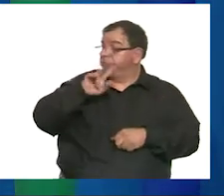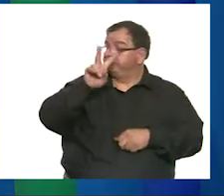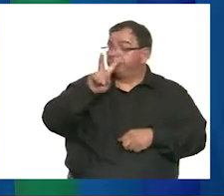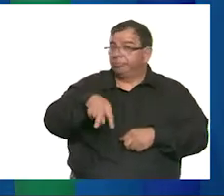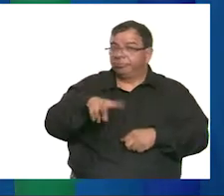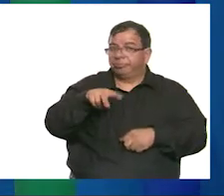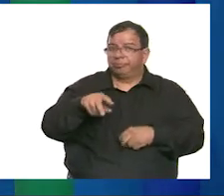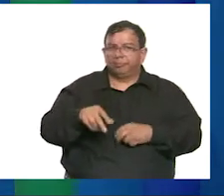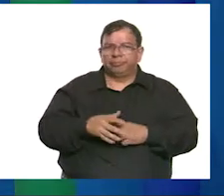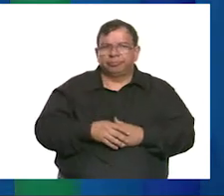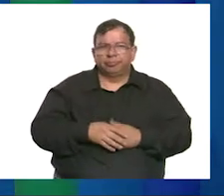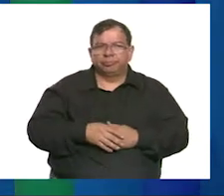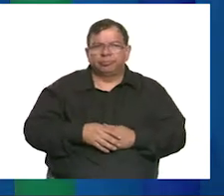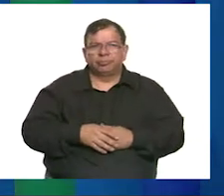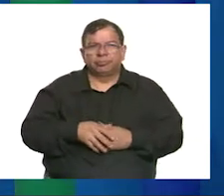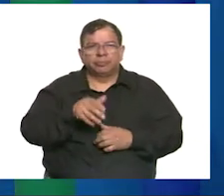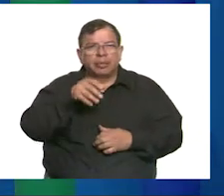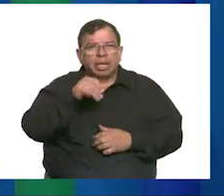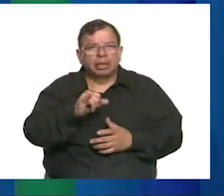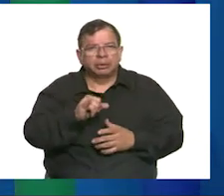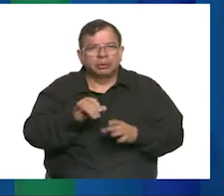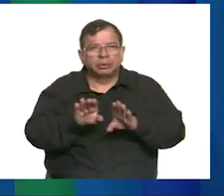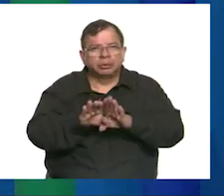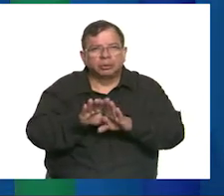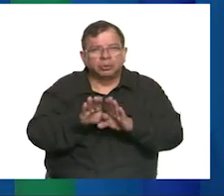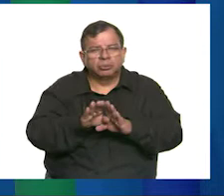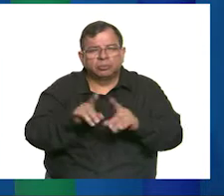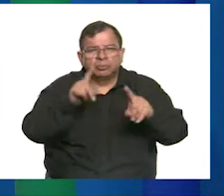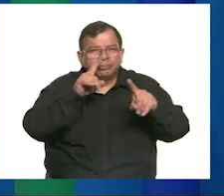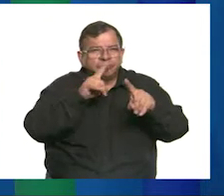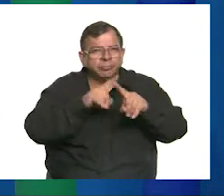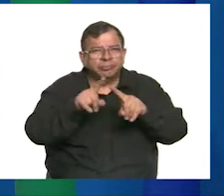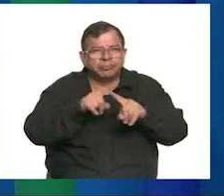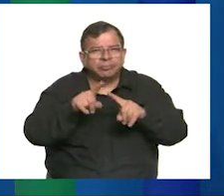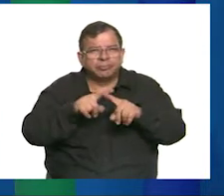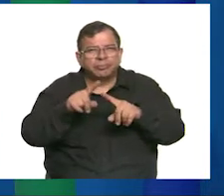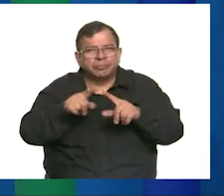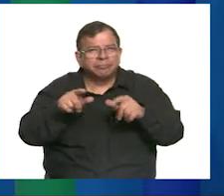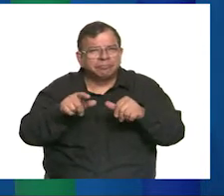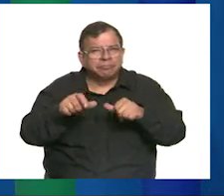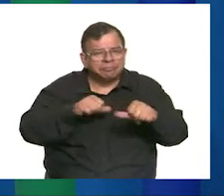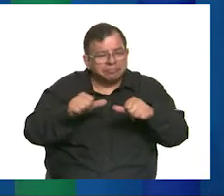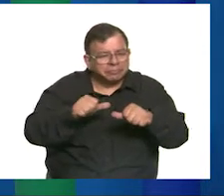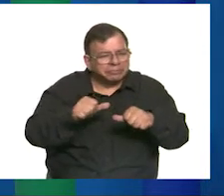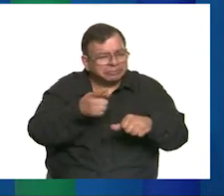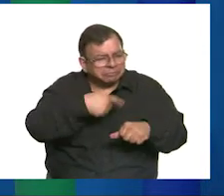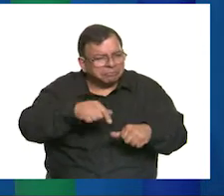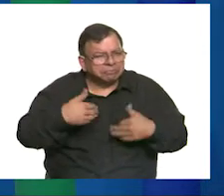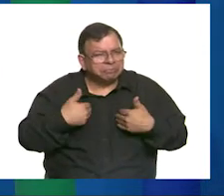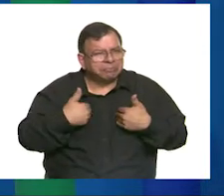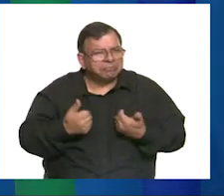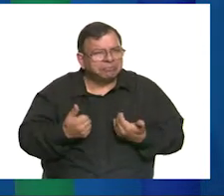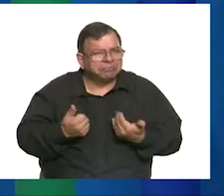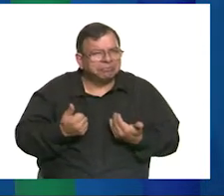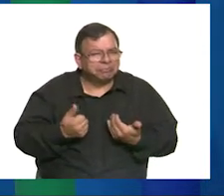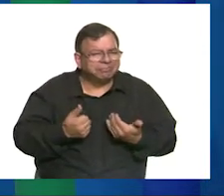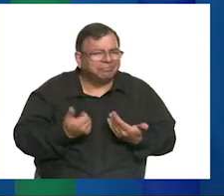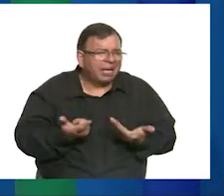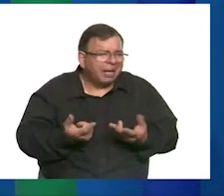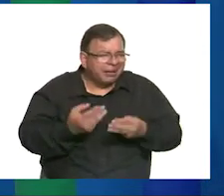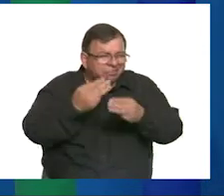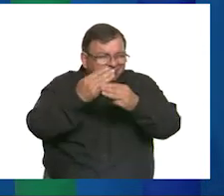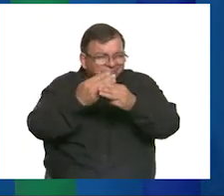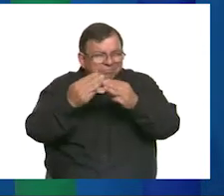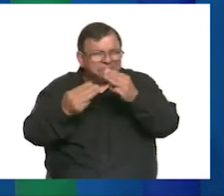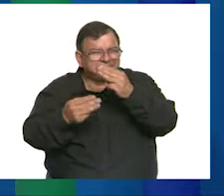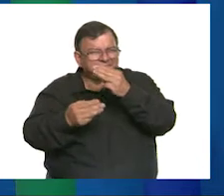Ah, bien. Así se puede aprovechar en diversas actividades y debemos comprender que dependiendo del material